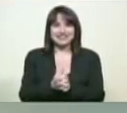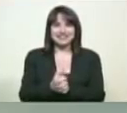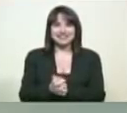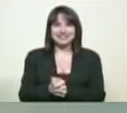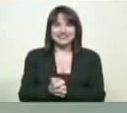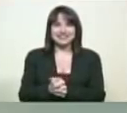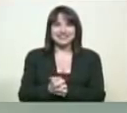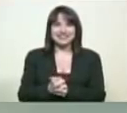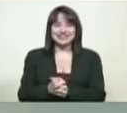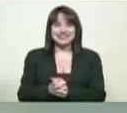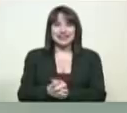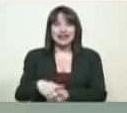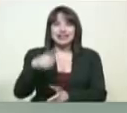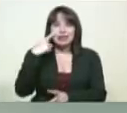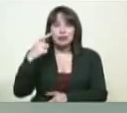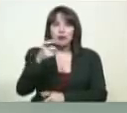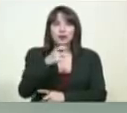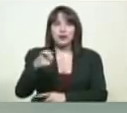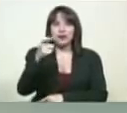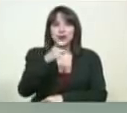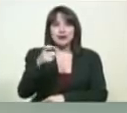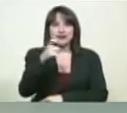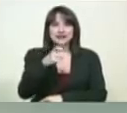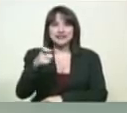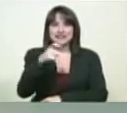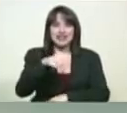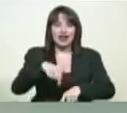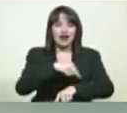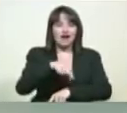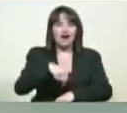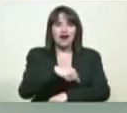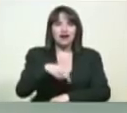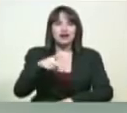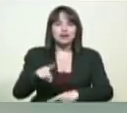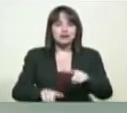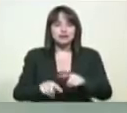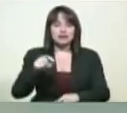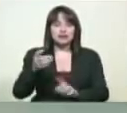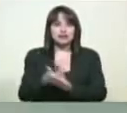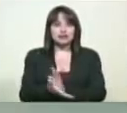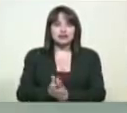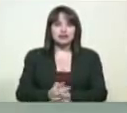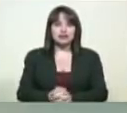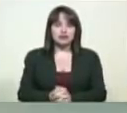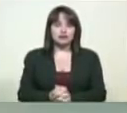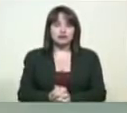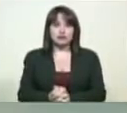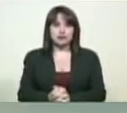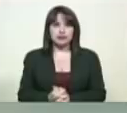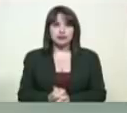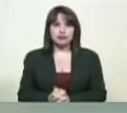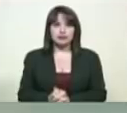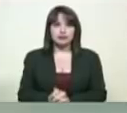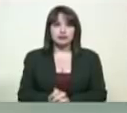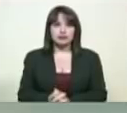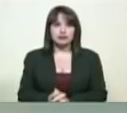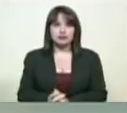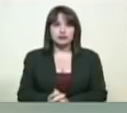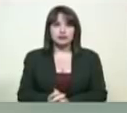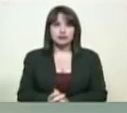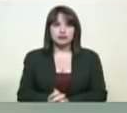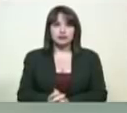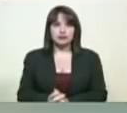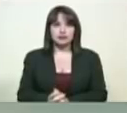Estamos detrás de las pistas y es cuestión de horas que capturemos a los responsables materiales y no se sorprendan